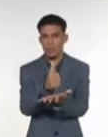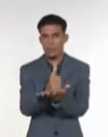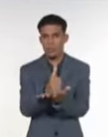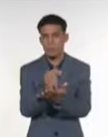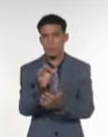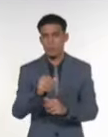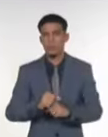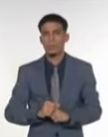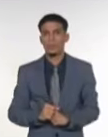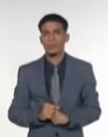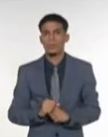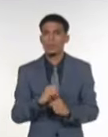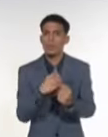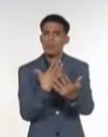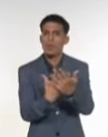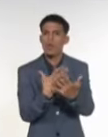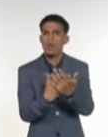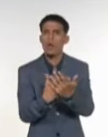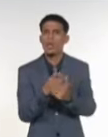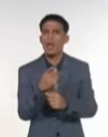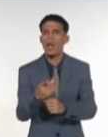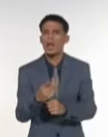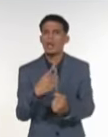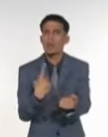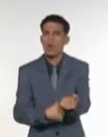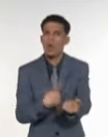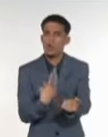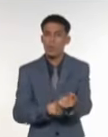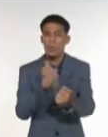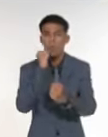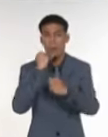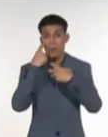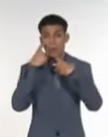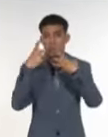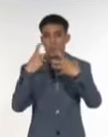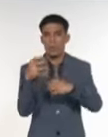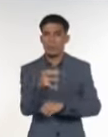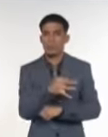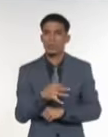resaltó costumbres y tradiciones más significativas de la villa.